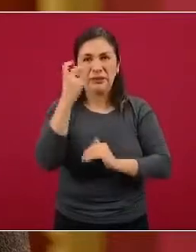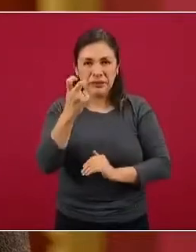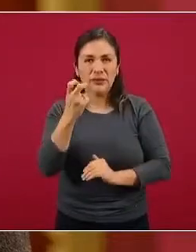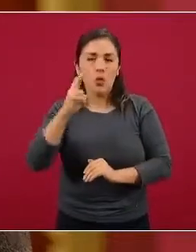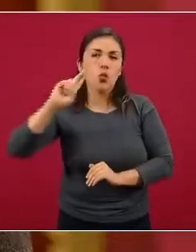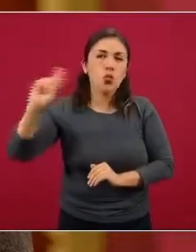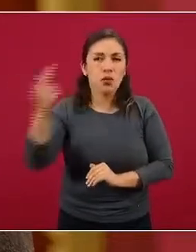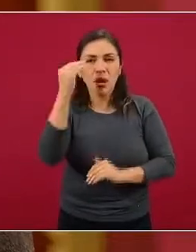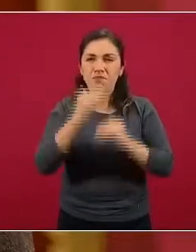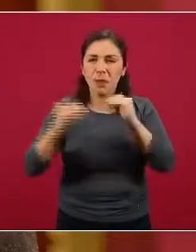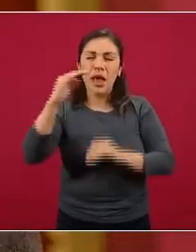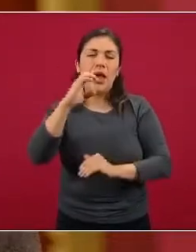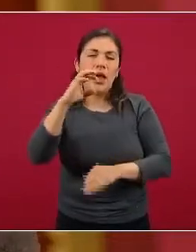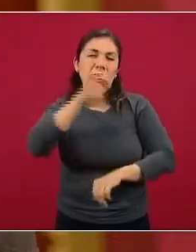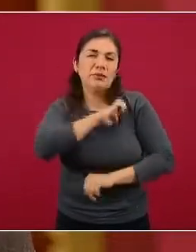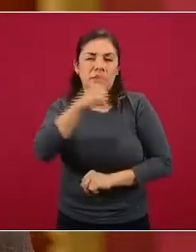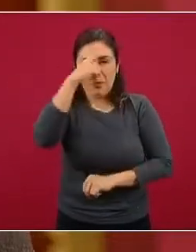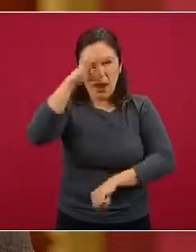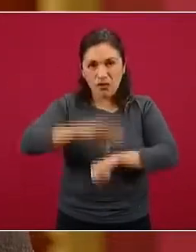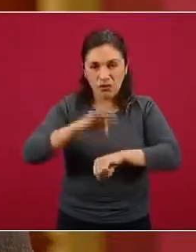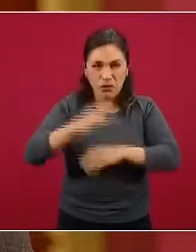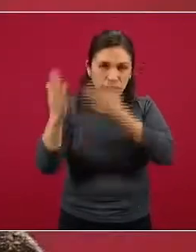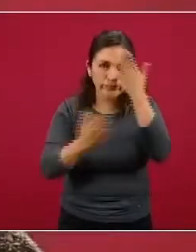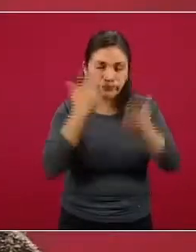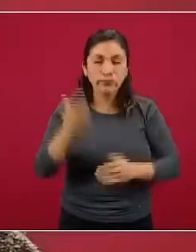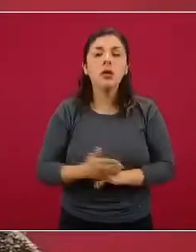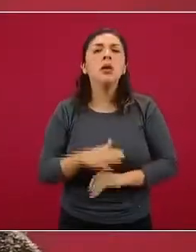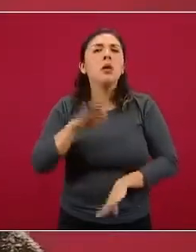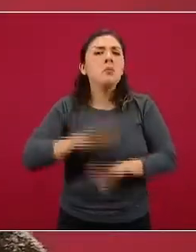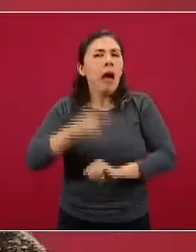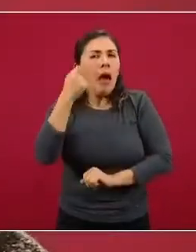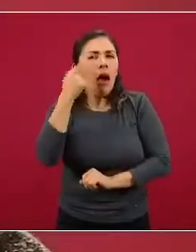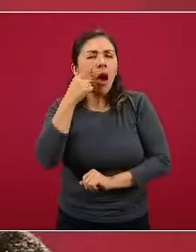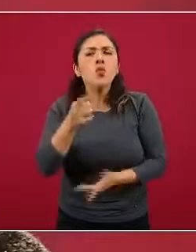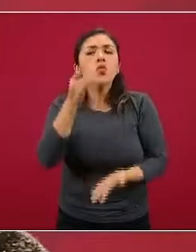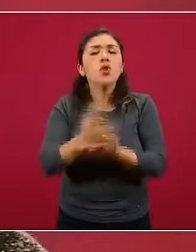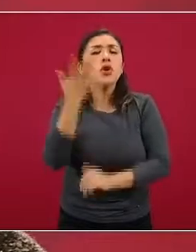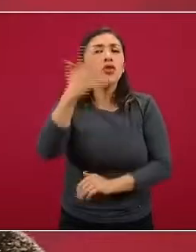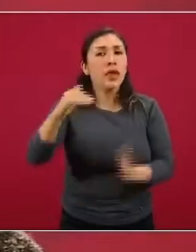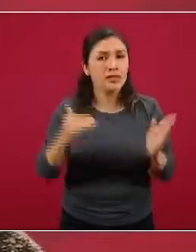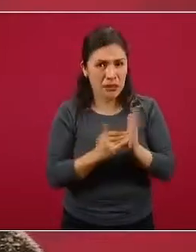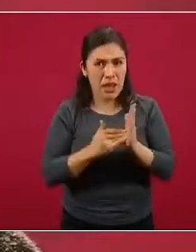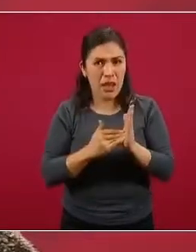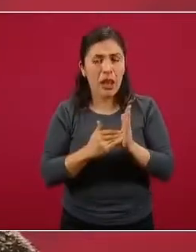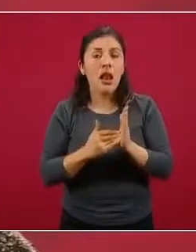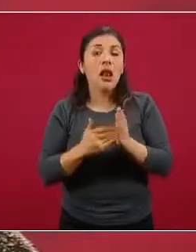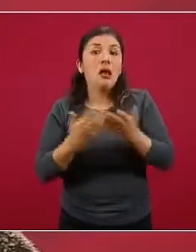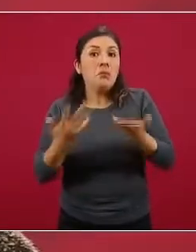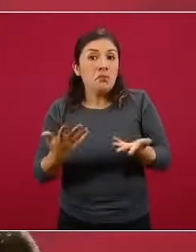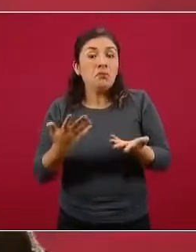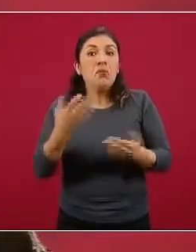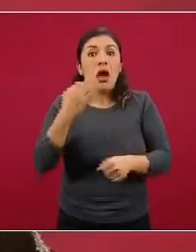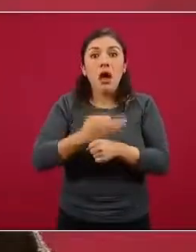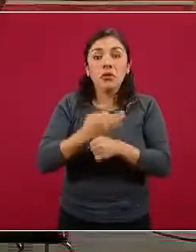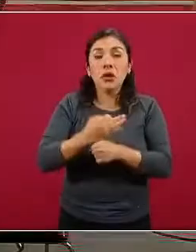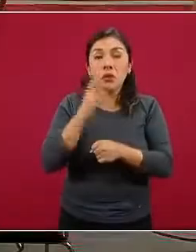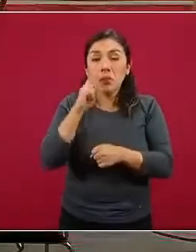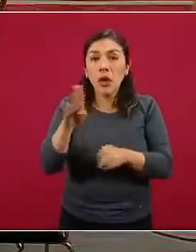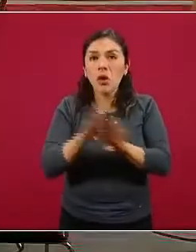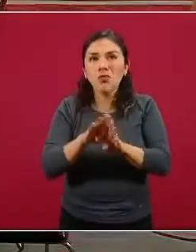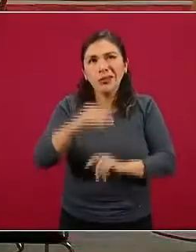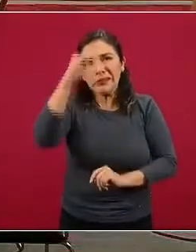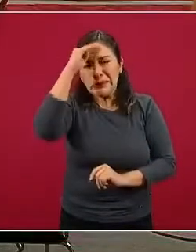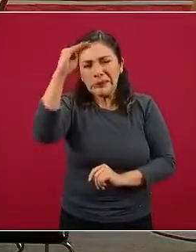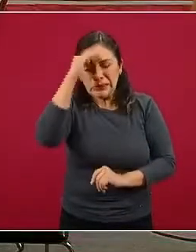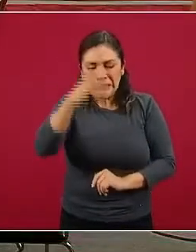sobre especialidad clínica, y tradicionalmente había solo 10,000 plazas. Habiendo partido de la